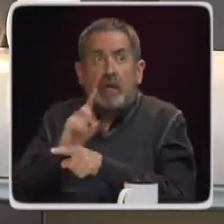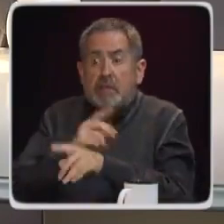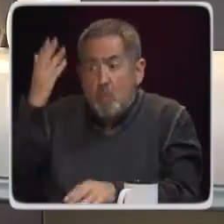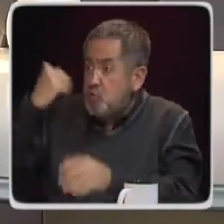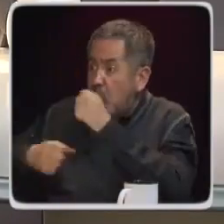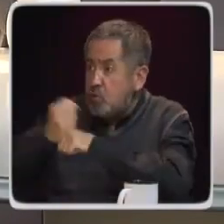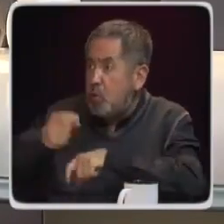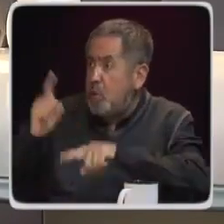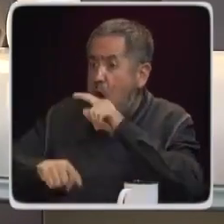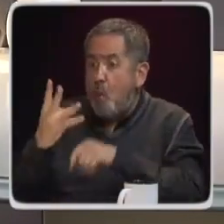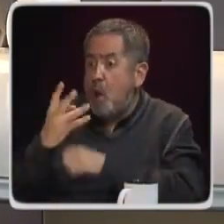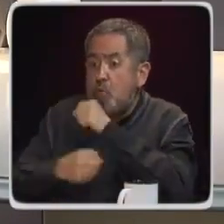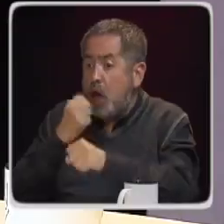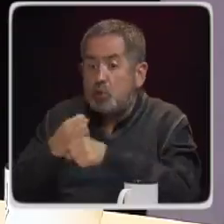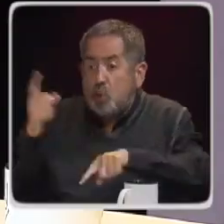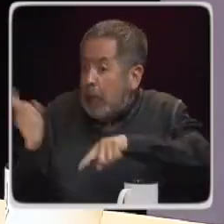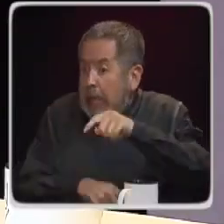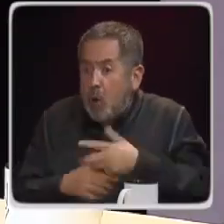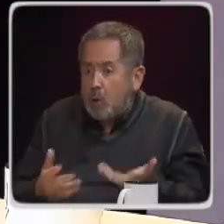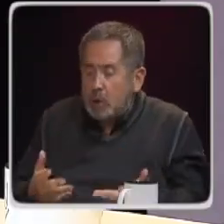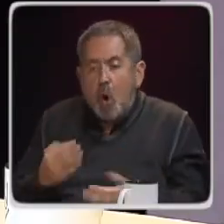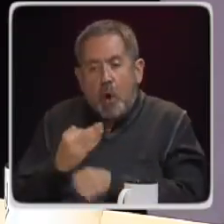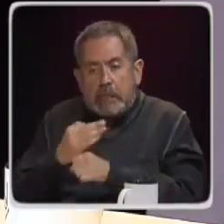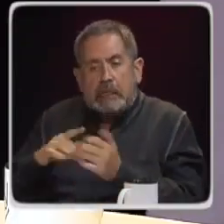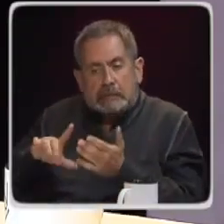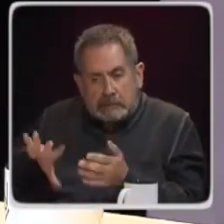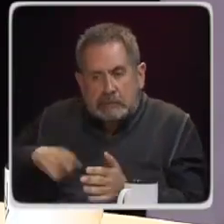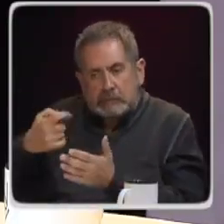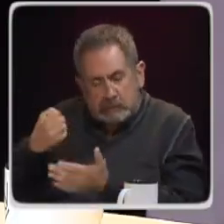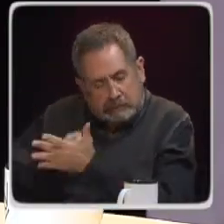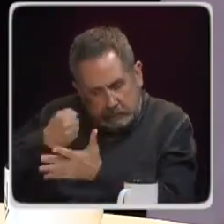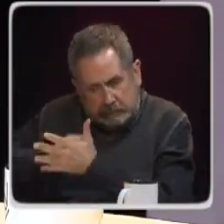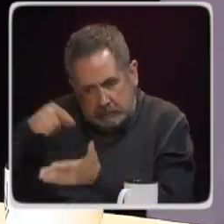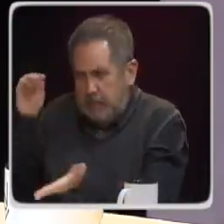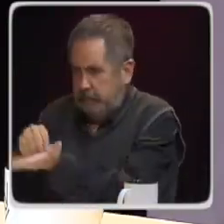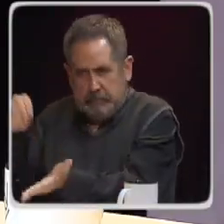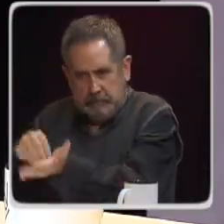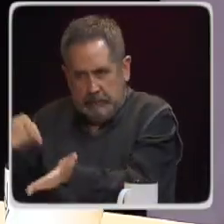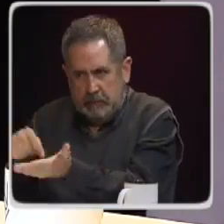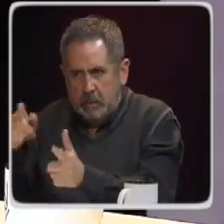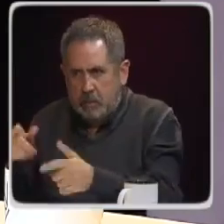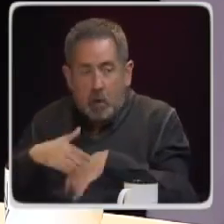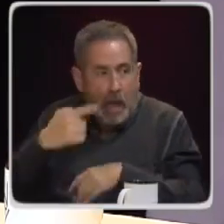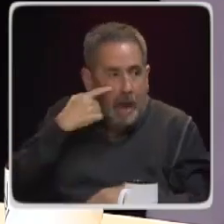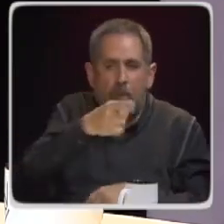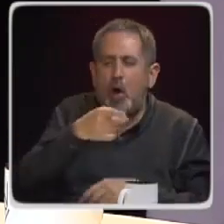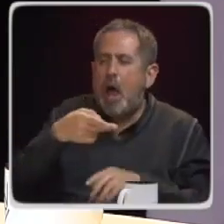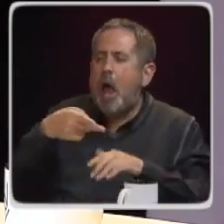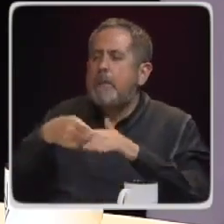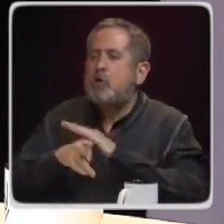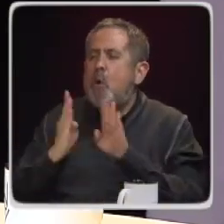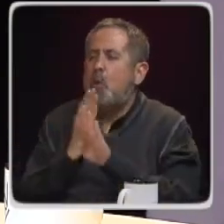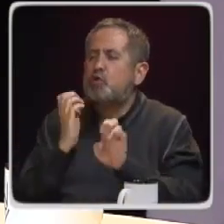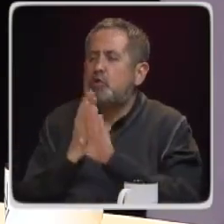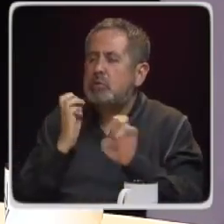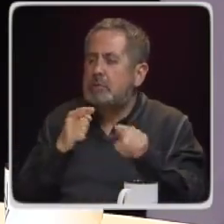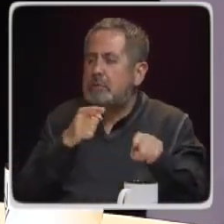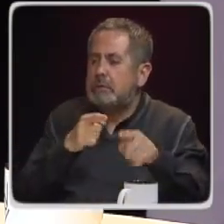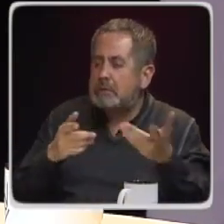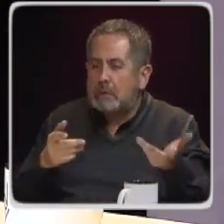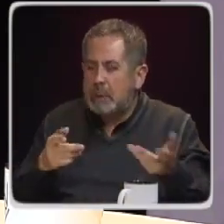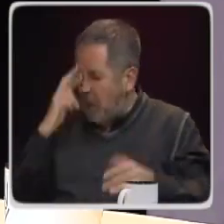pero a nivel nacional en los estados desconocen lo que se debería estar y desconocen cómo